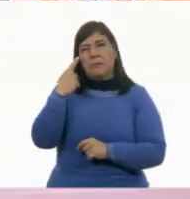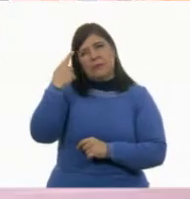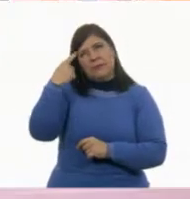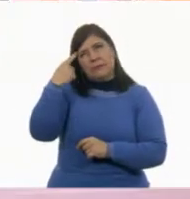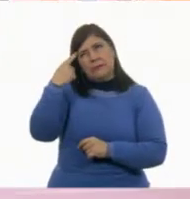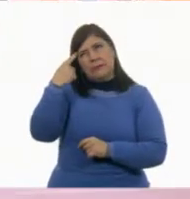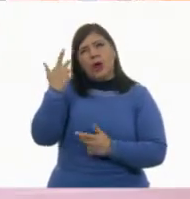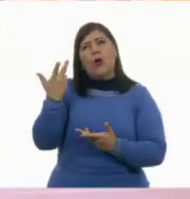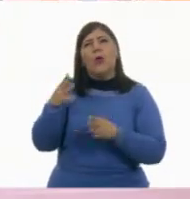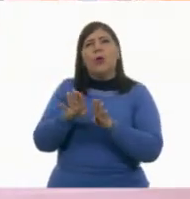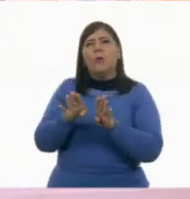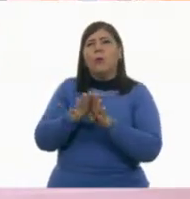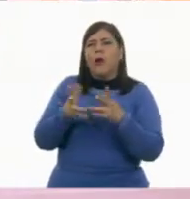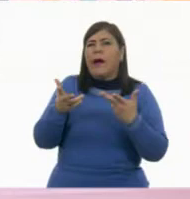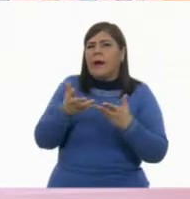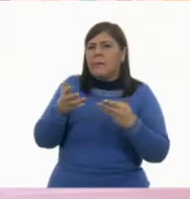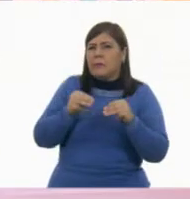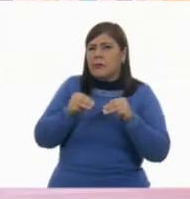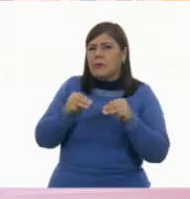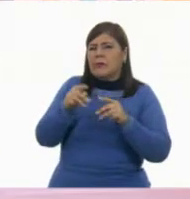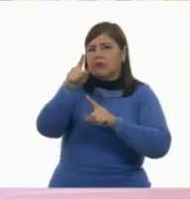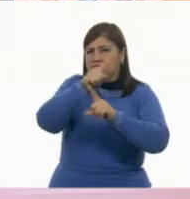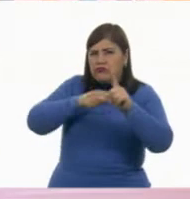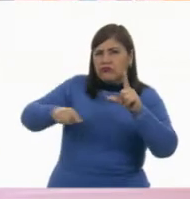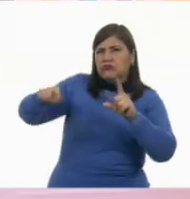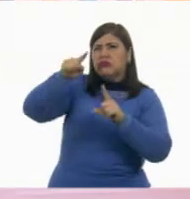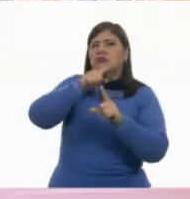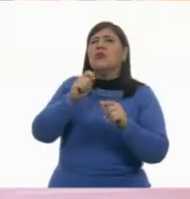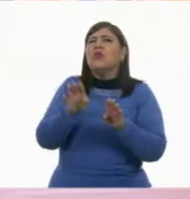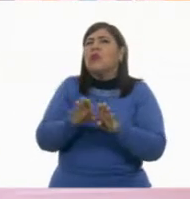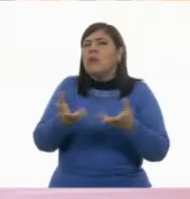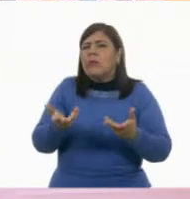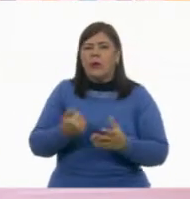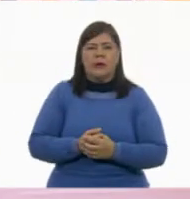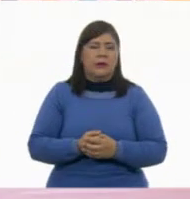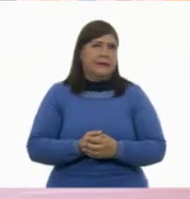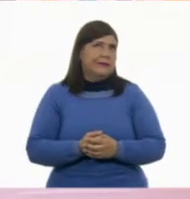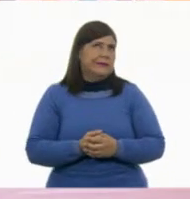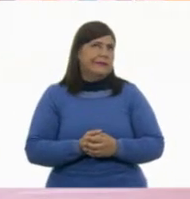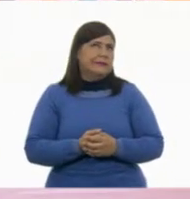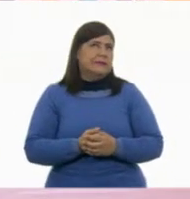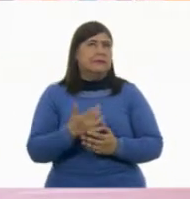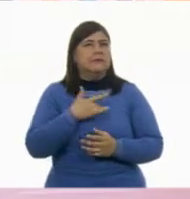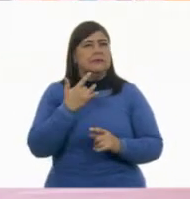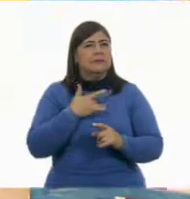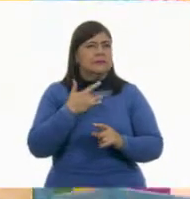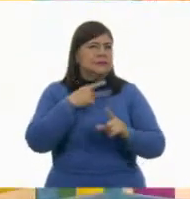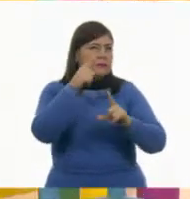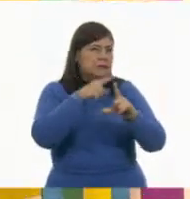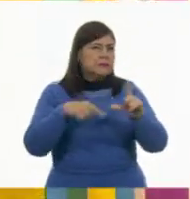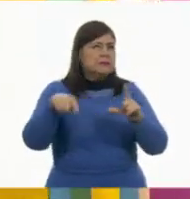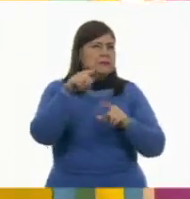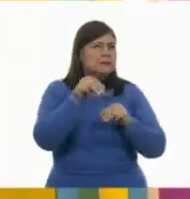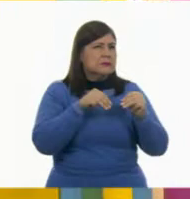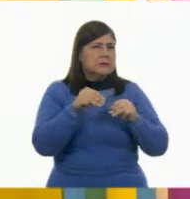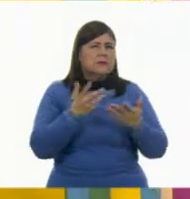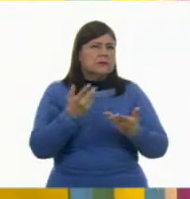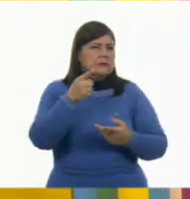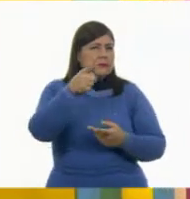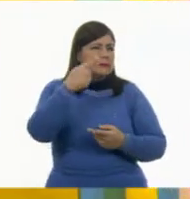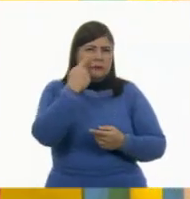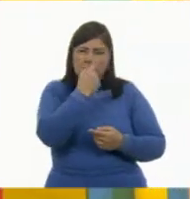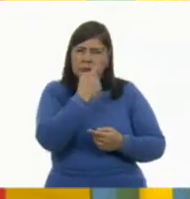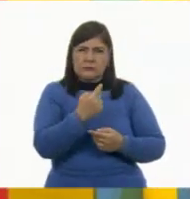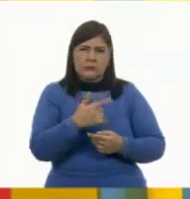podamos hacer alguna trayectoria circular? ¿Cómo crees que puedas hacer una trayectoria circular? A ver,